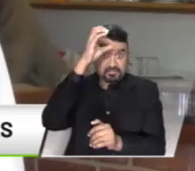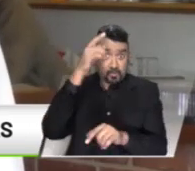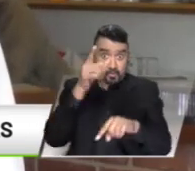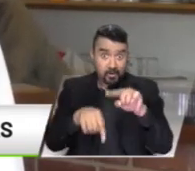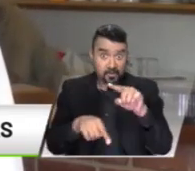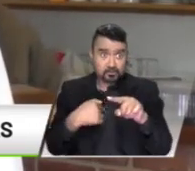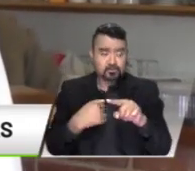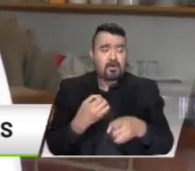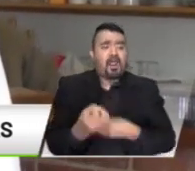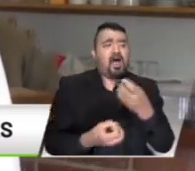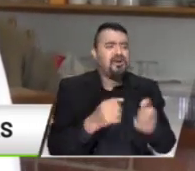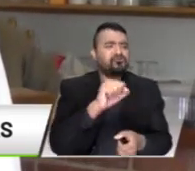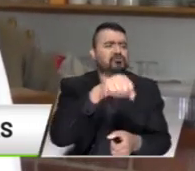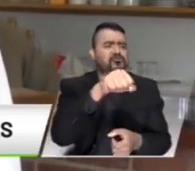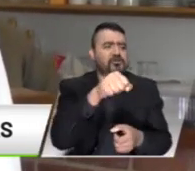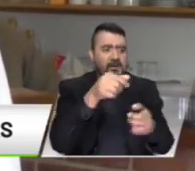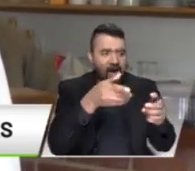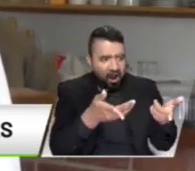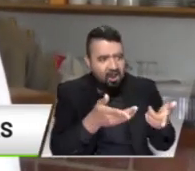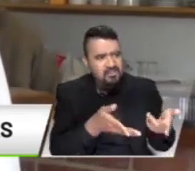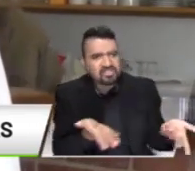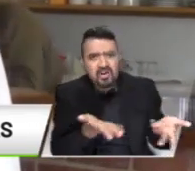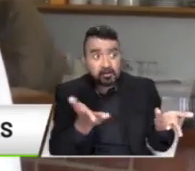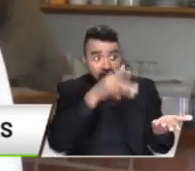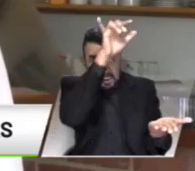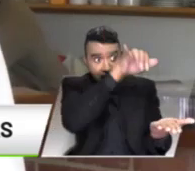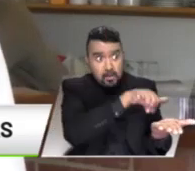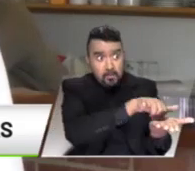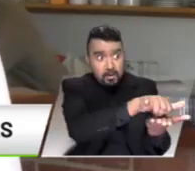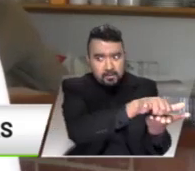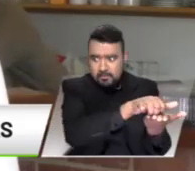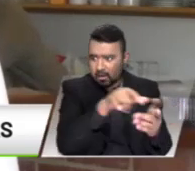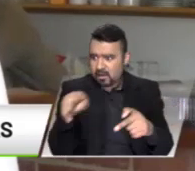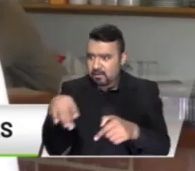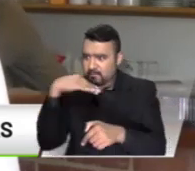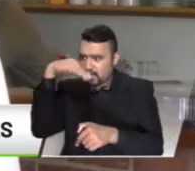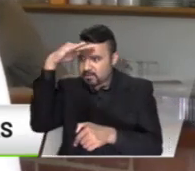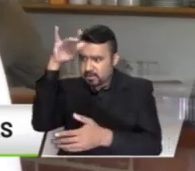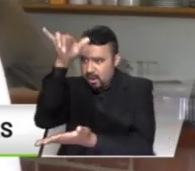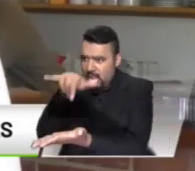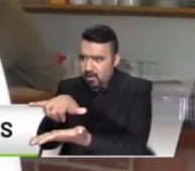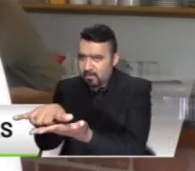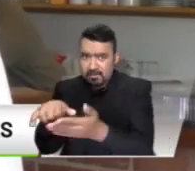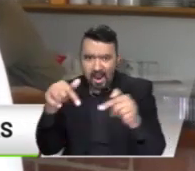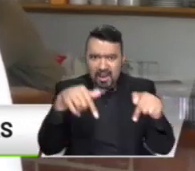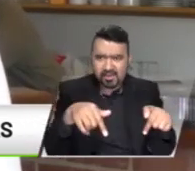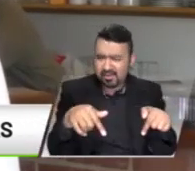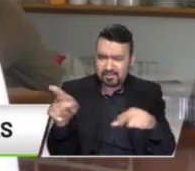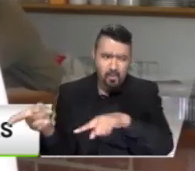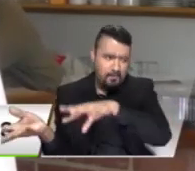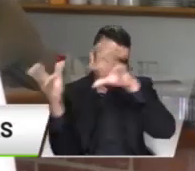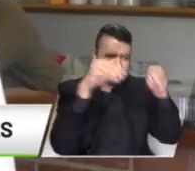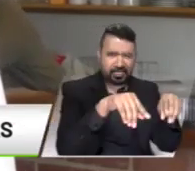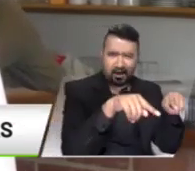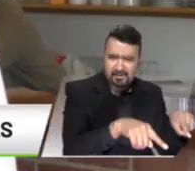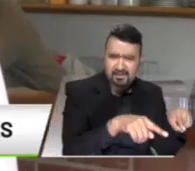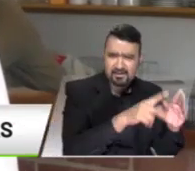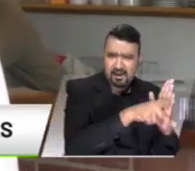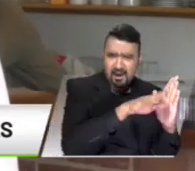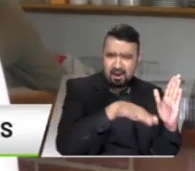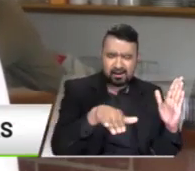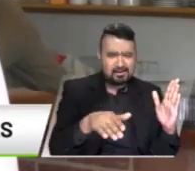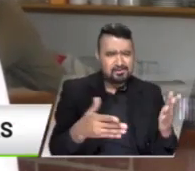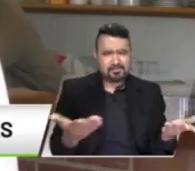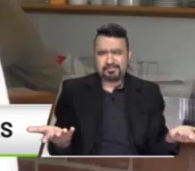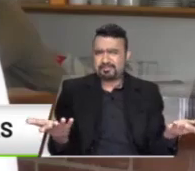que vamos a sacar un aeropuerto de un hueco para meterlo en un hueco mucho más profundo como es el occidente